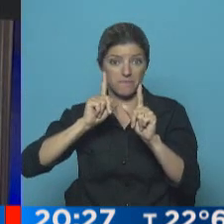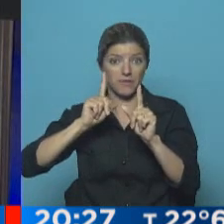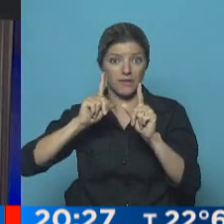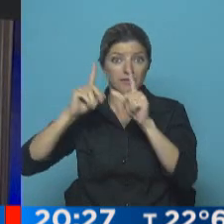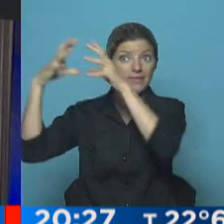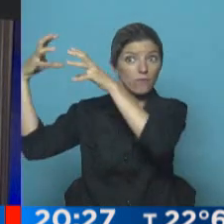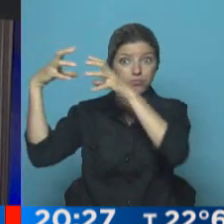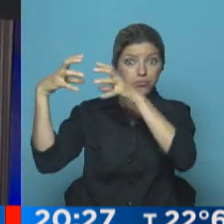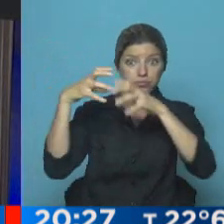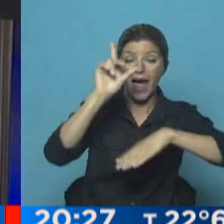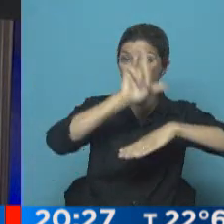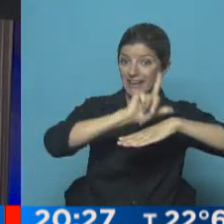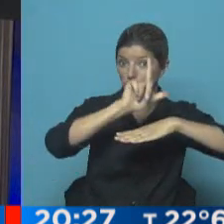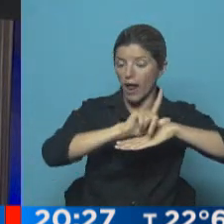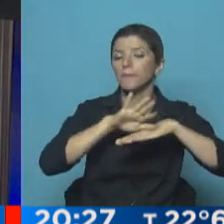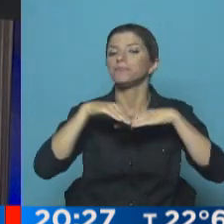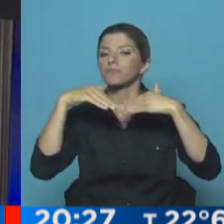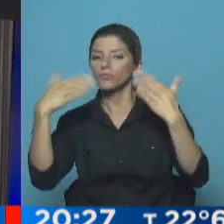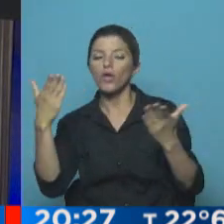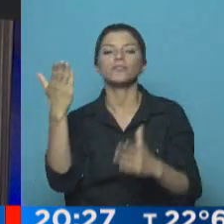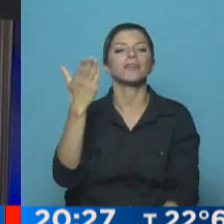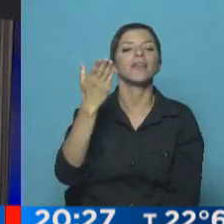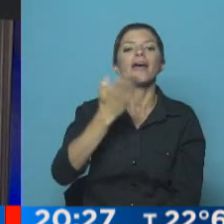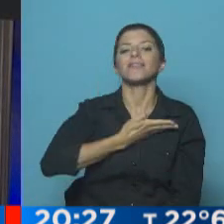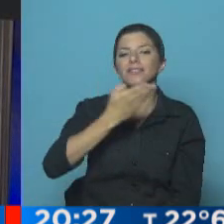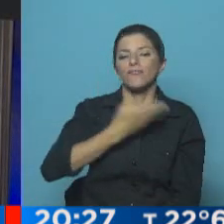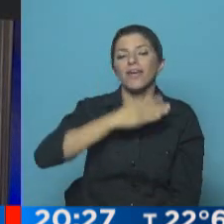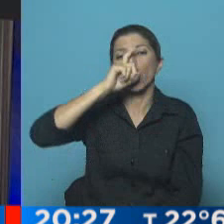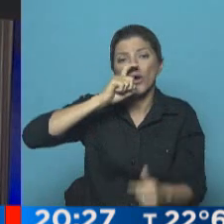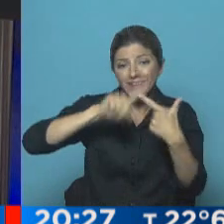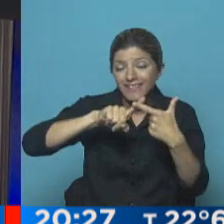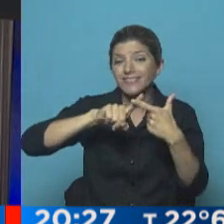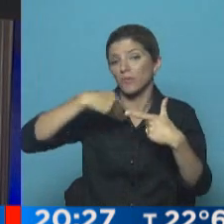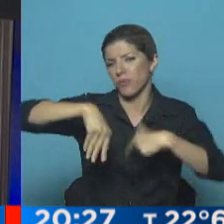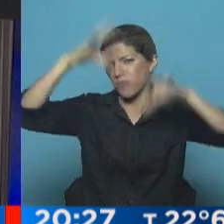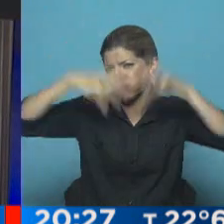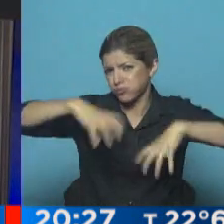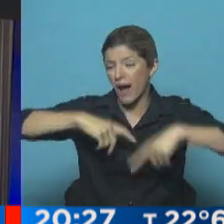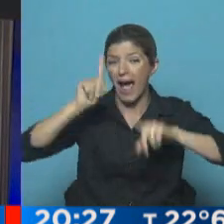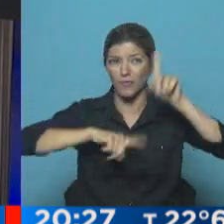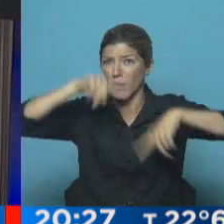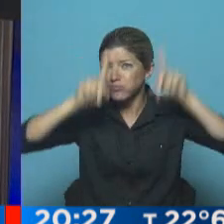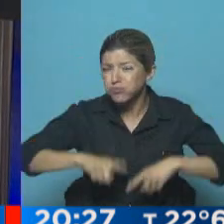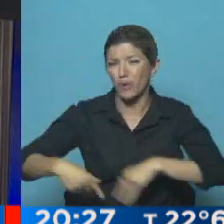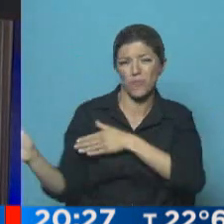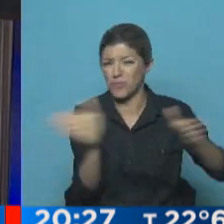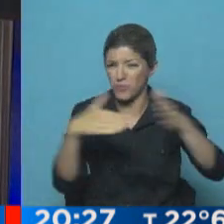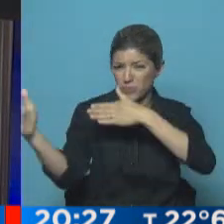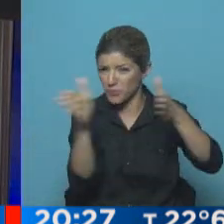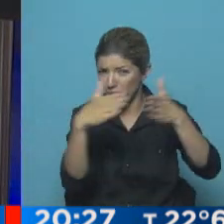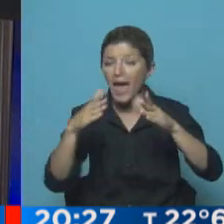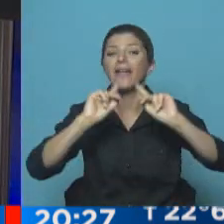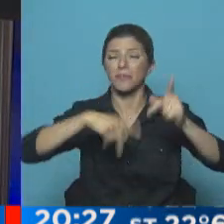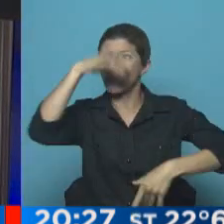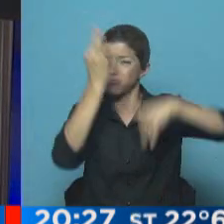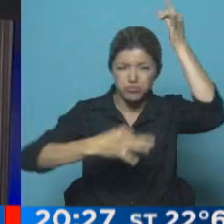del litoral. Por lo tanto, norte de Santa Fe, Corrientes, esa zona con tormentas, algunas muy fuertes, con ráfagas fuertes de viento, además